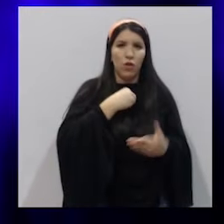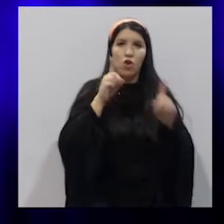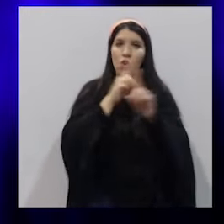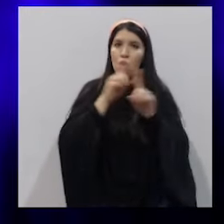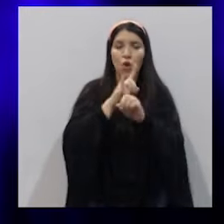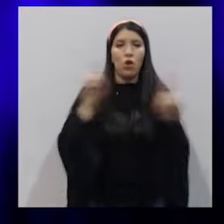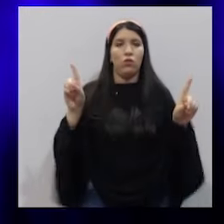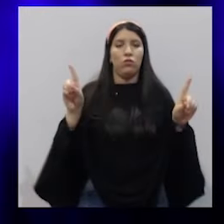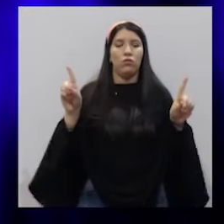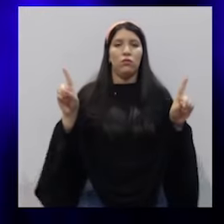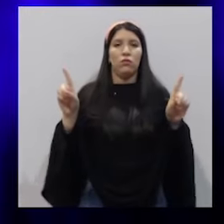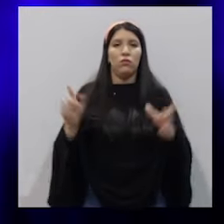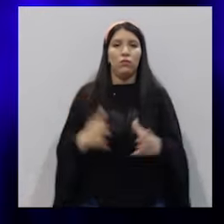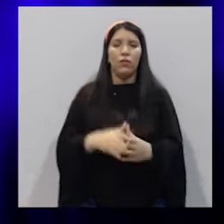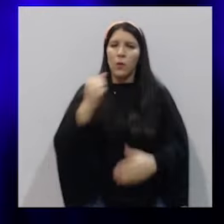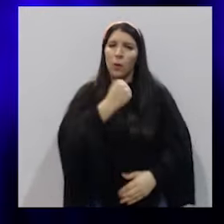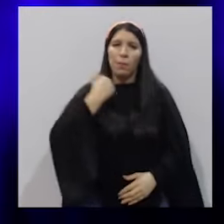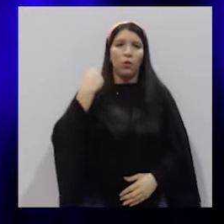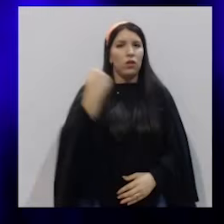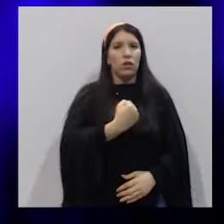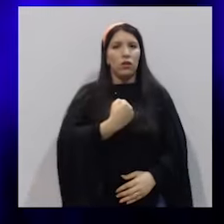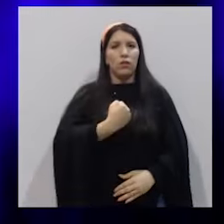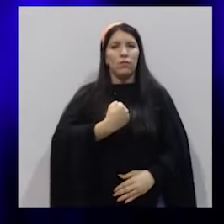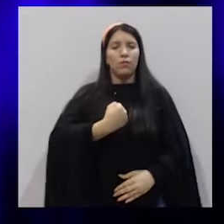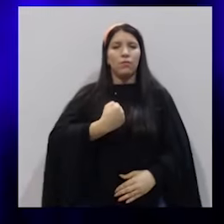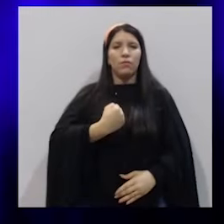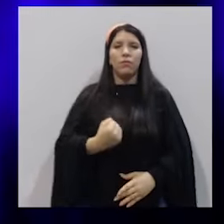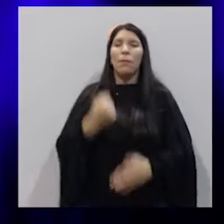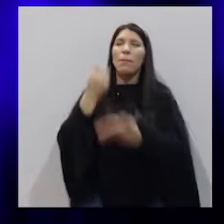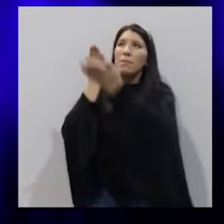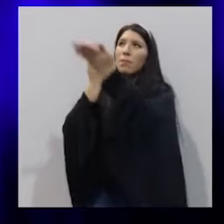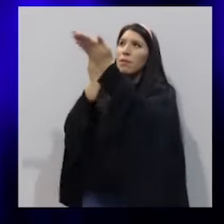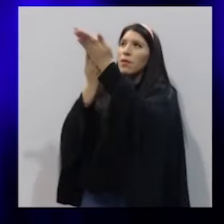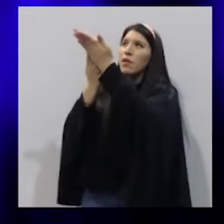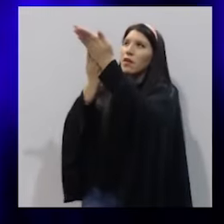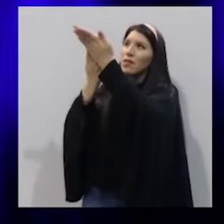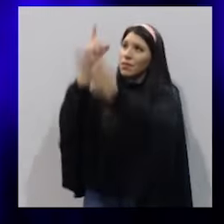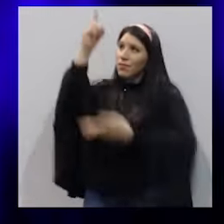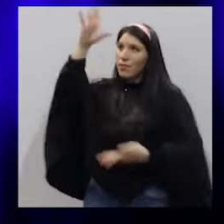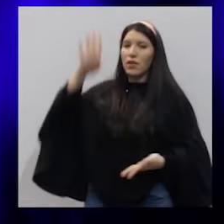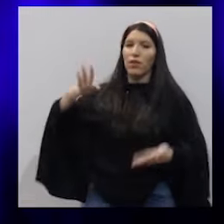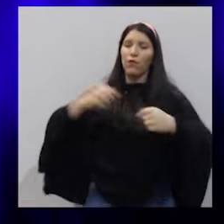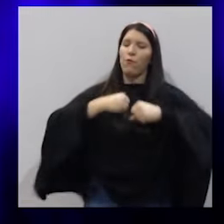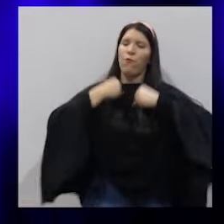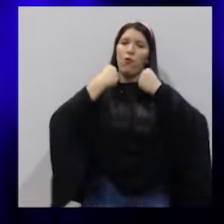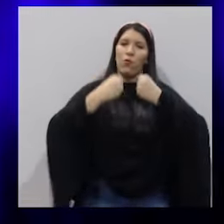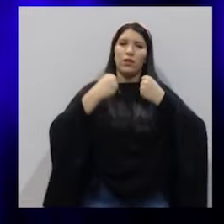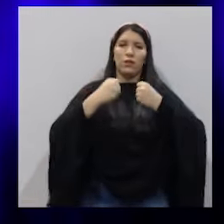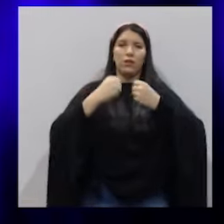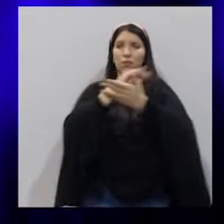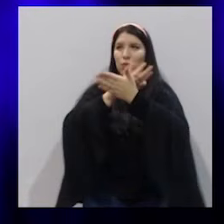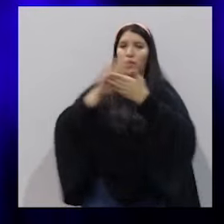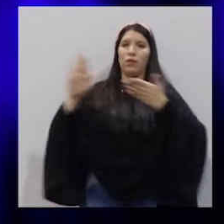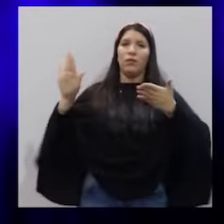que afectan nuestra vida interior todos los días aún pueden haber fuera de la iglesia y dentro de la